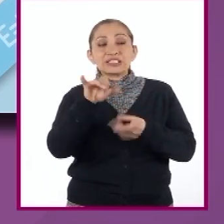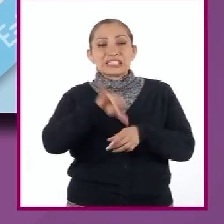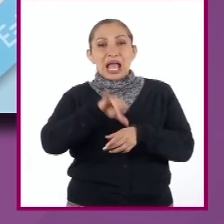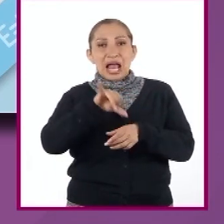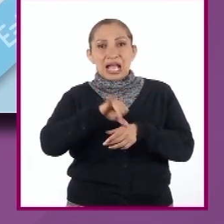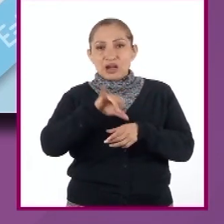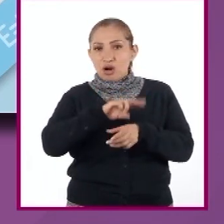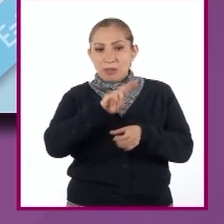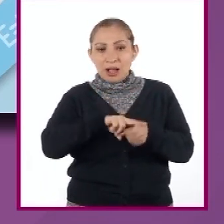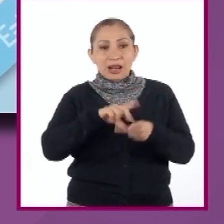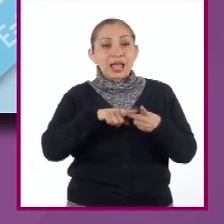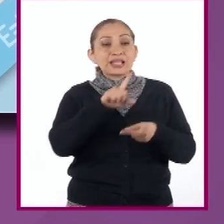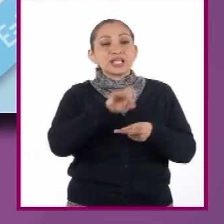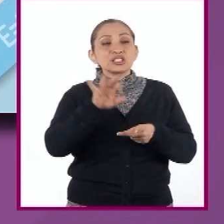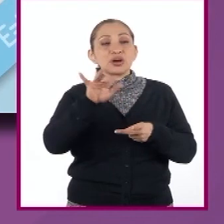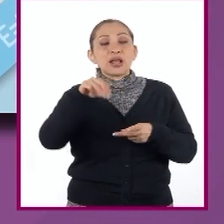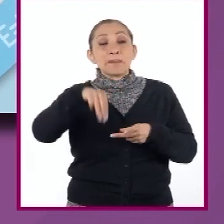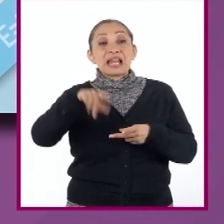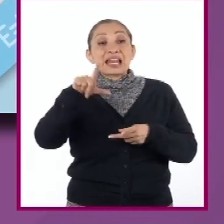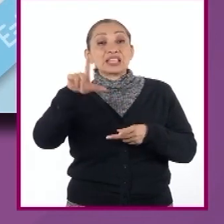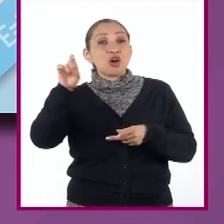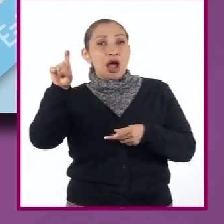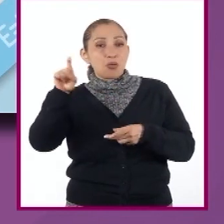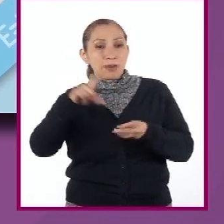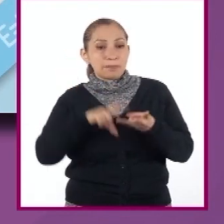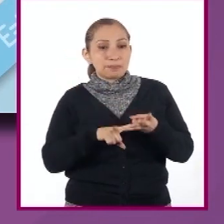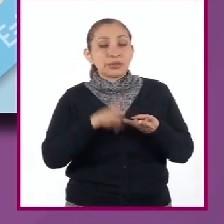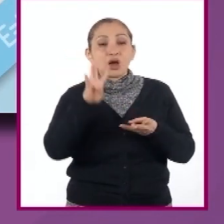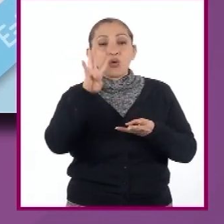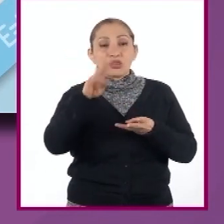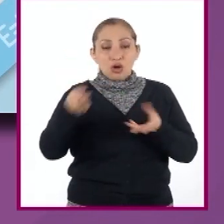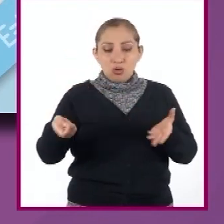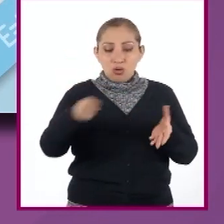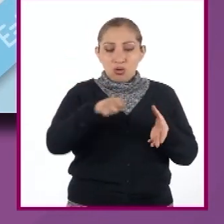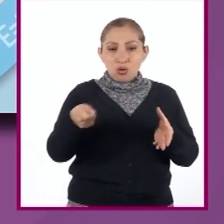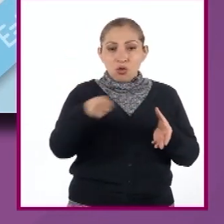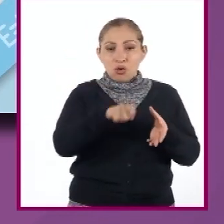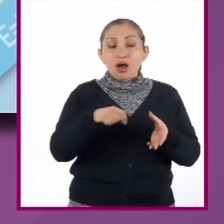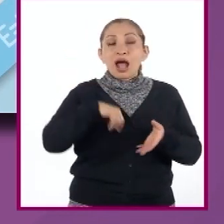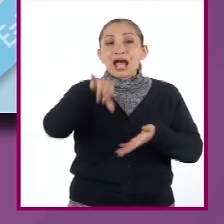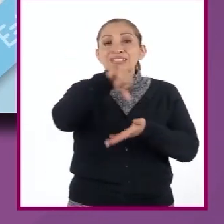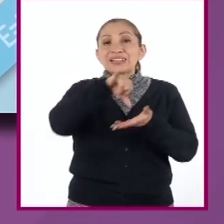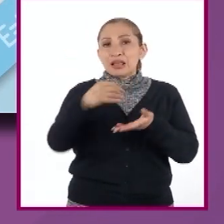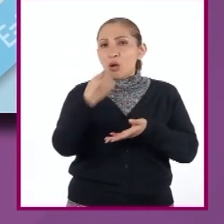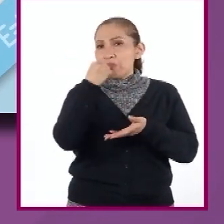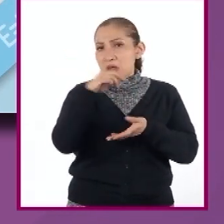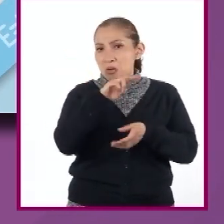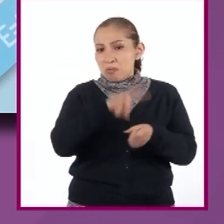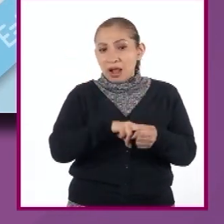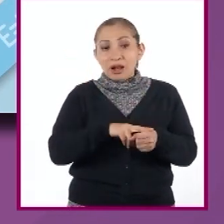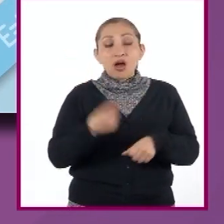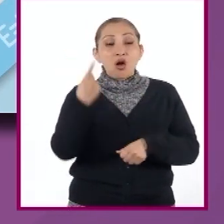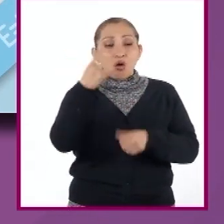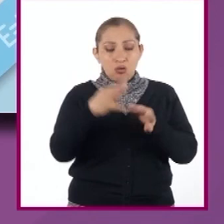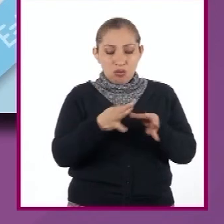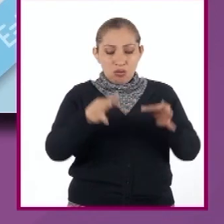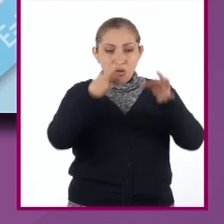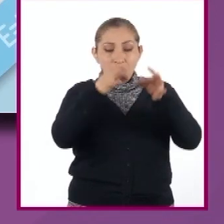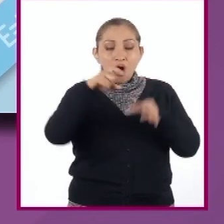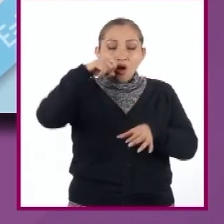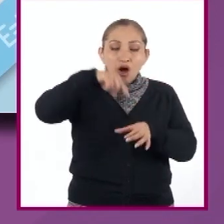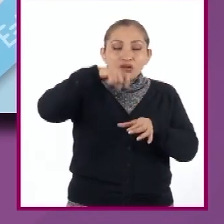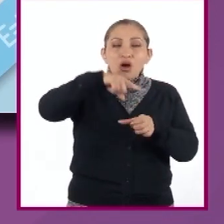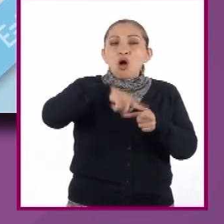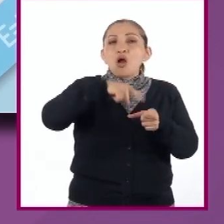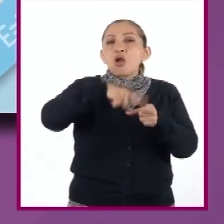mesa, 150 mililitros de agua, 4 cucharadas de aceite comestible, un sobre o gotas de